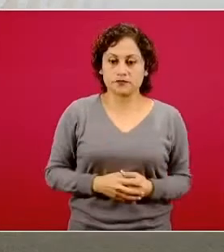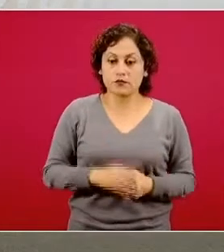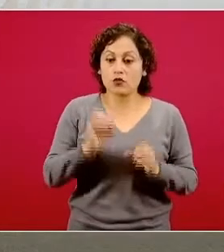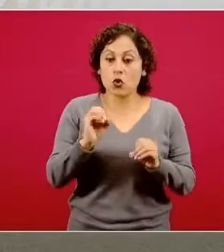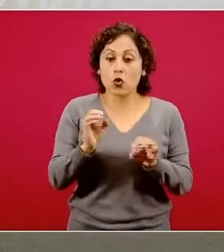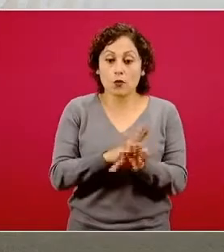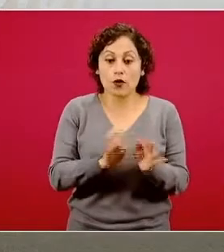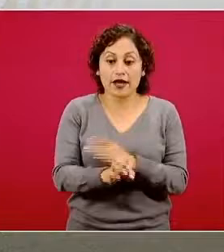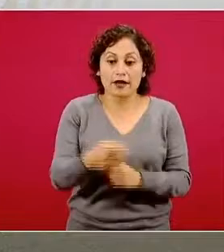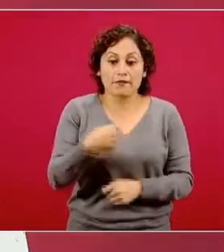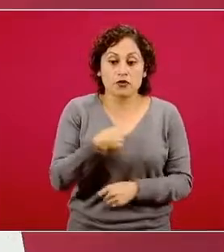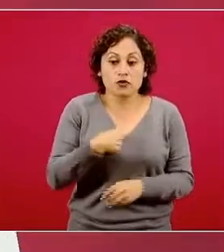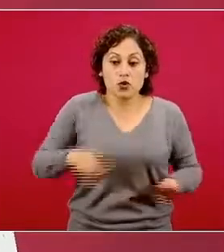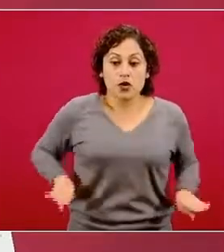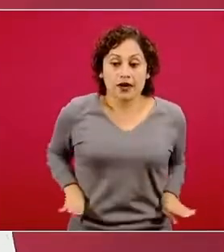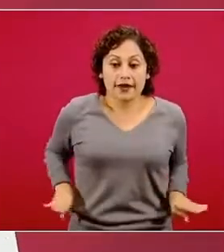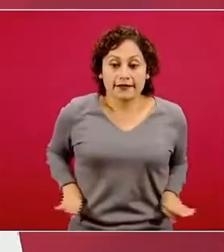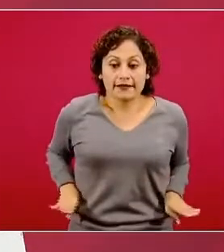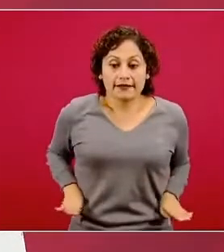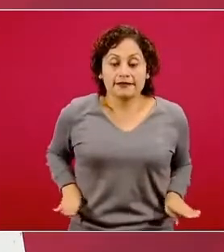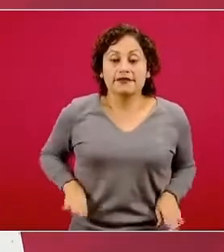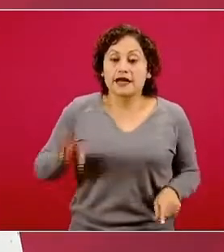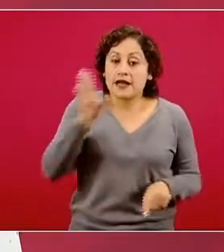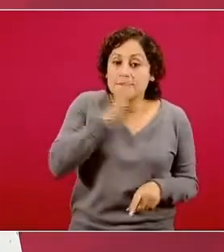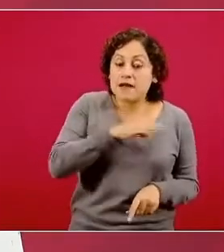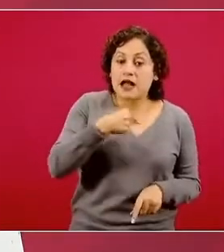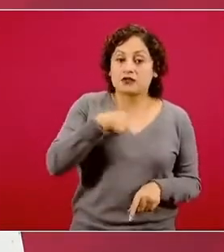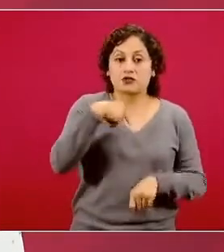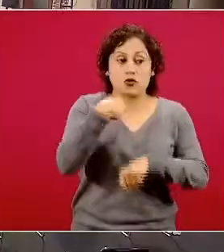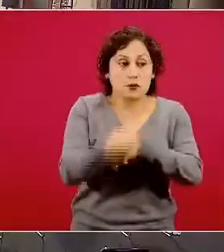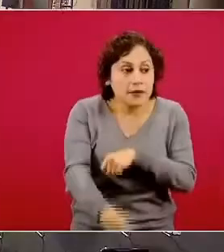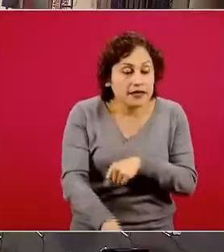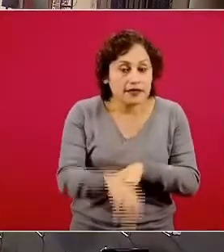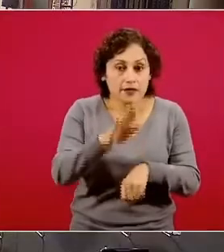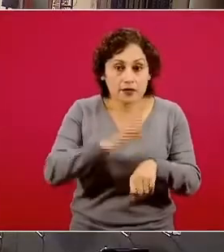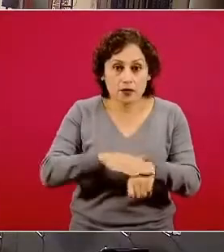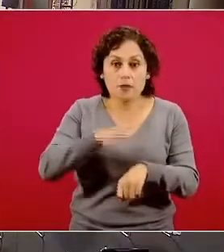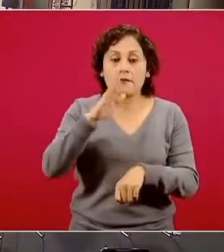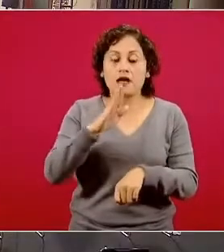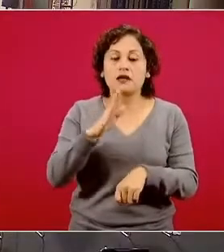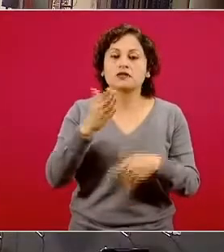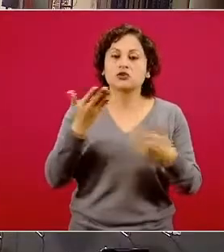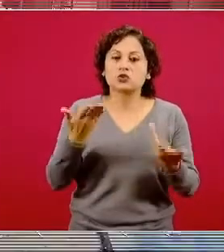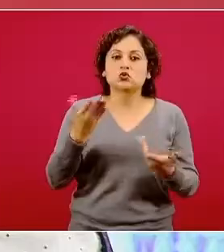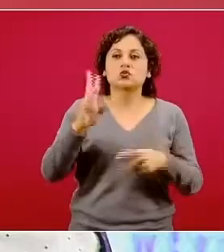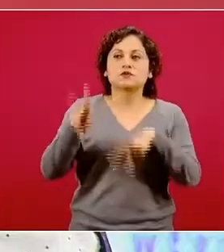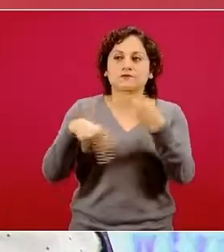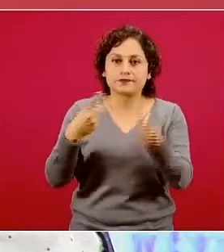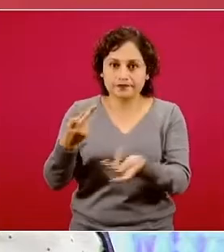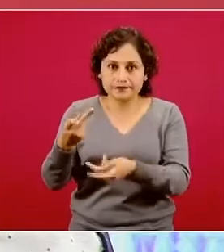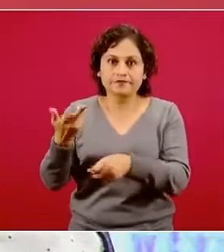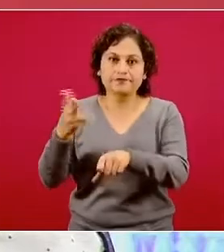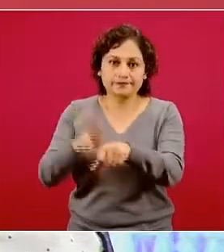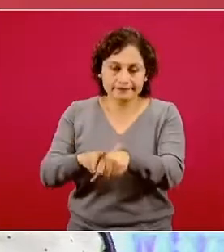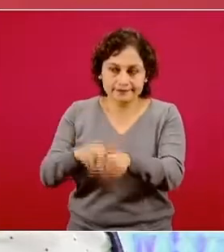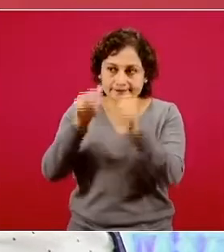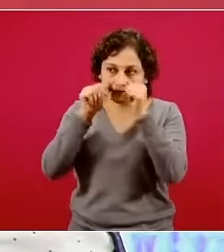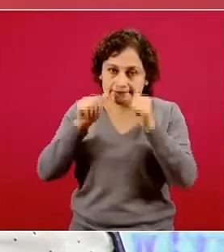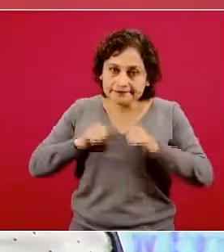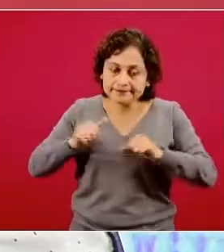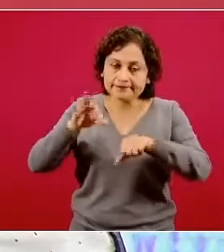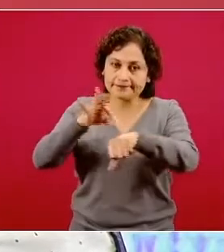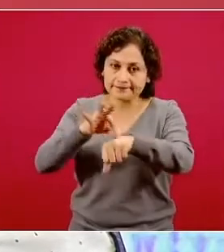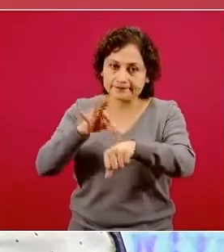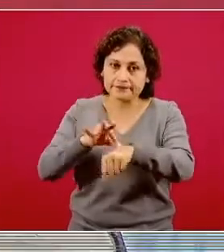a uno de los grupos de mayor riesgo, acudir a recibir atención médica. Si uno no pertenece a esos grupos, estar